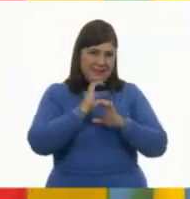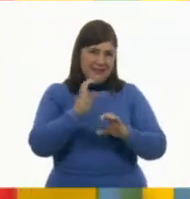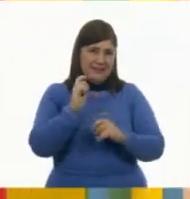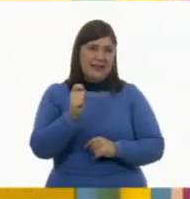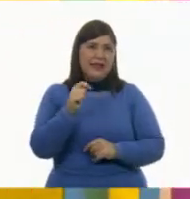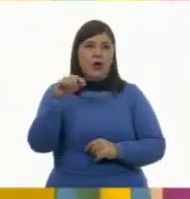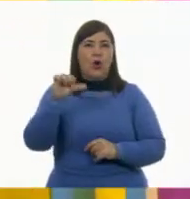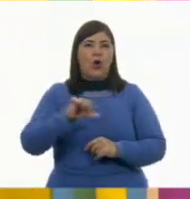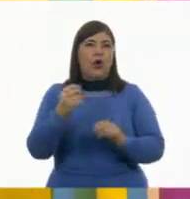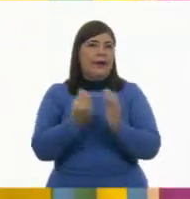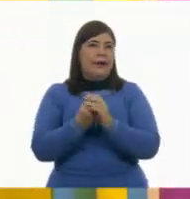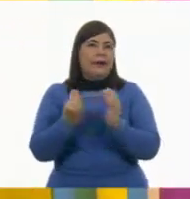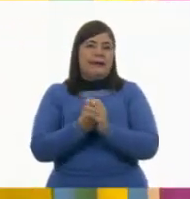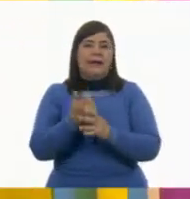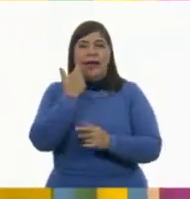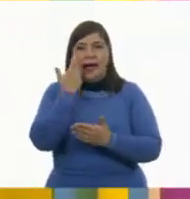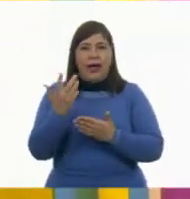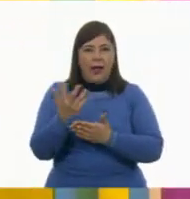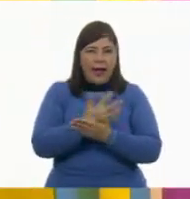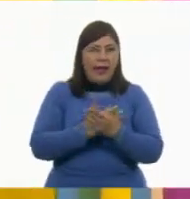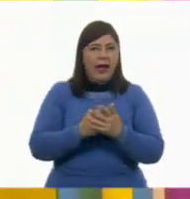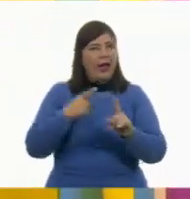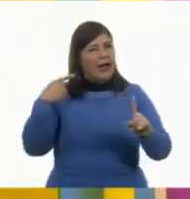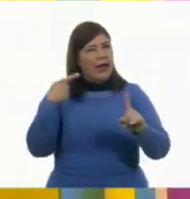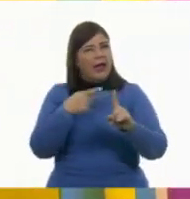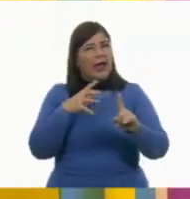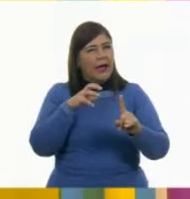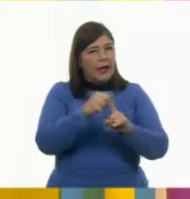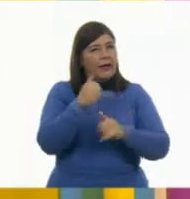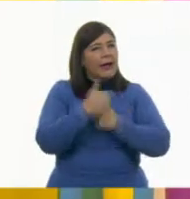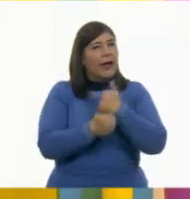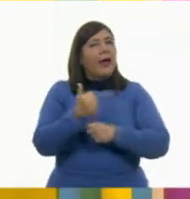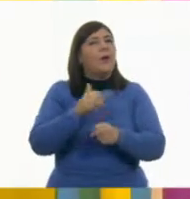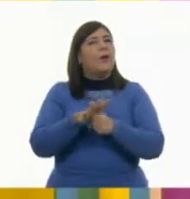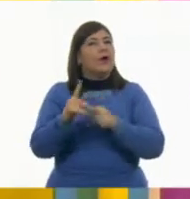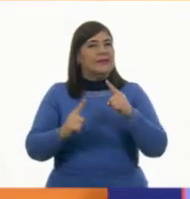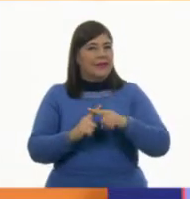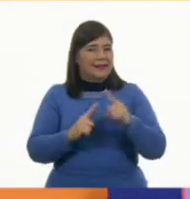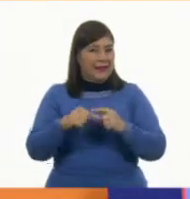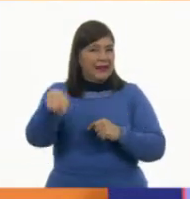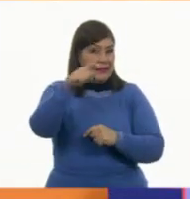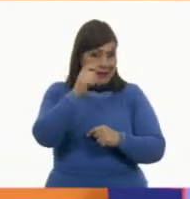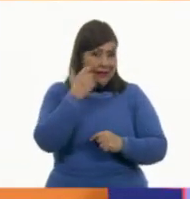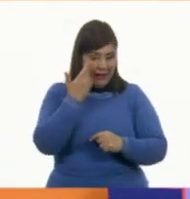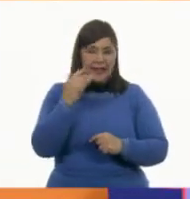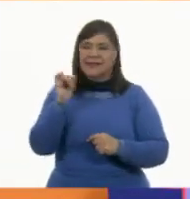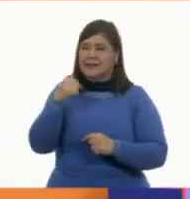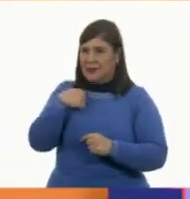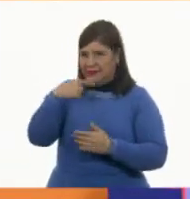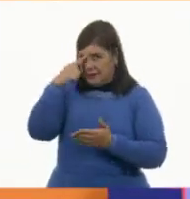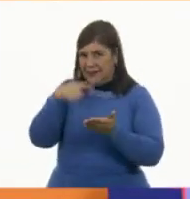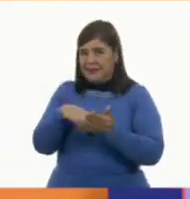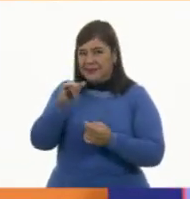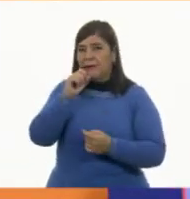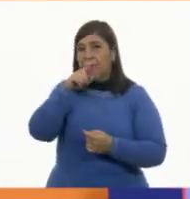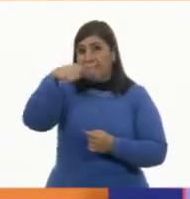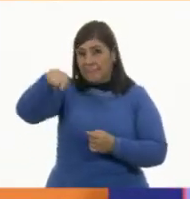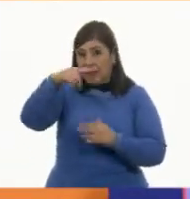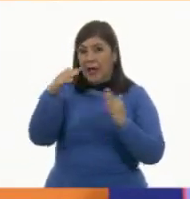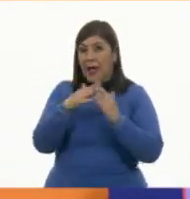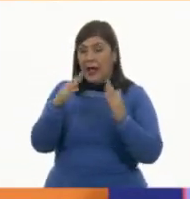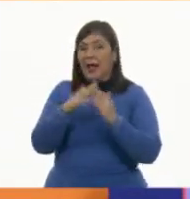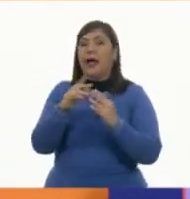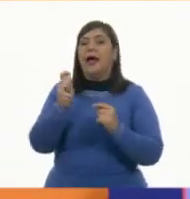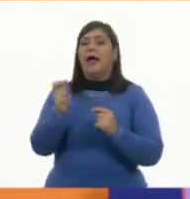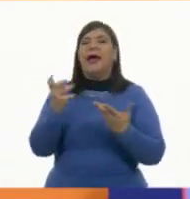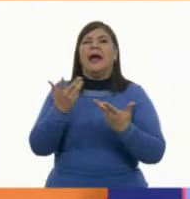la clase de hoy nos ha dejado con ganas de un reto. ¿Qué dicen allá en casa? ¡Sí! Yo digo que también. ¿Listos, niños y niñas? Entonces, ahora el reto es